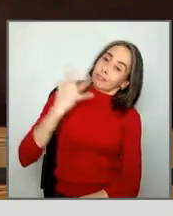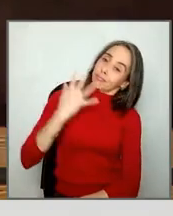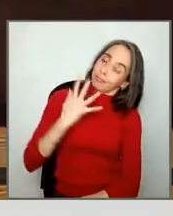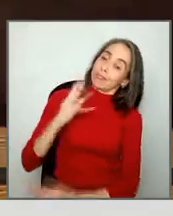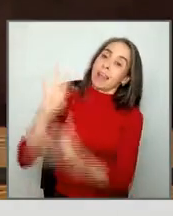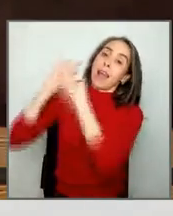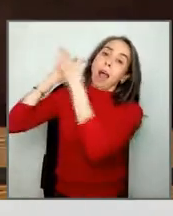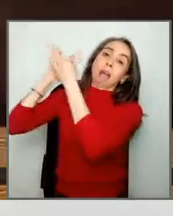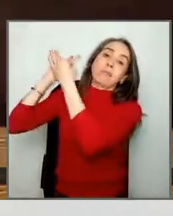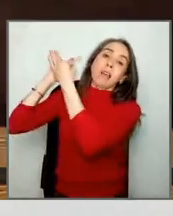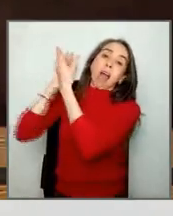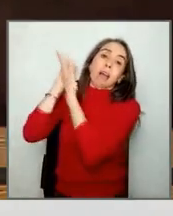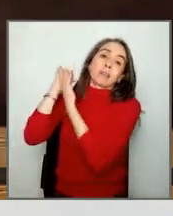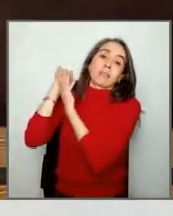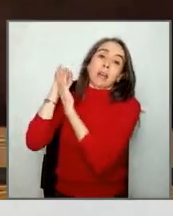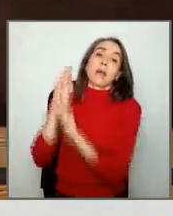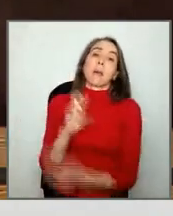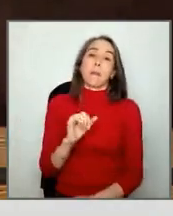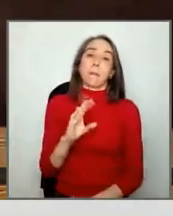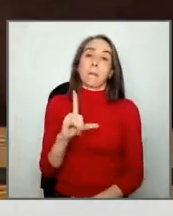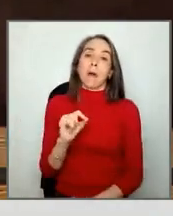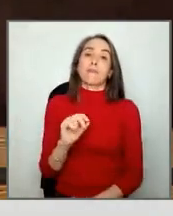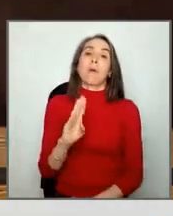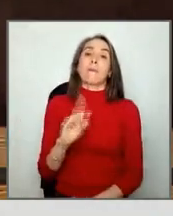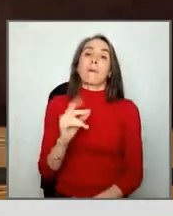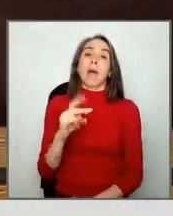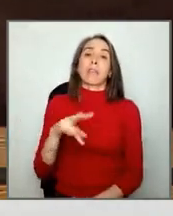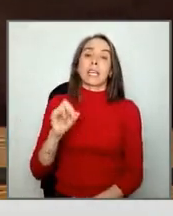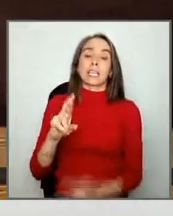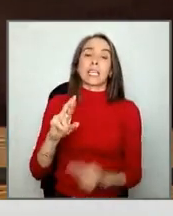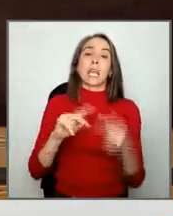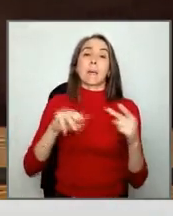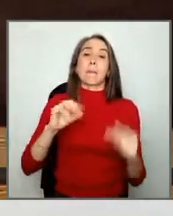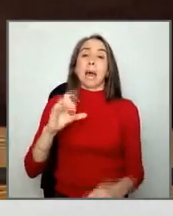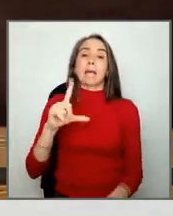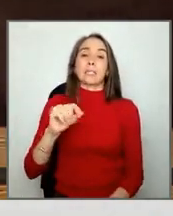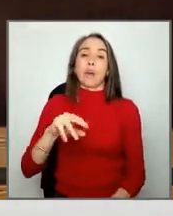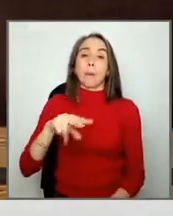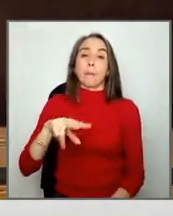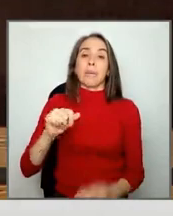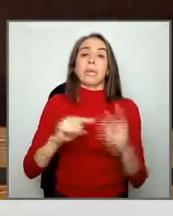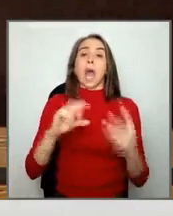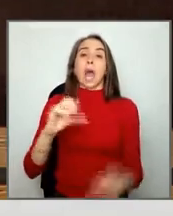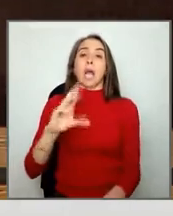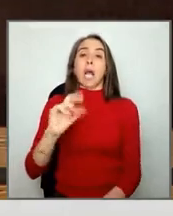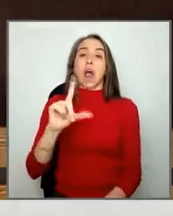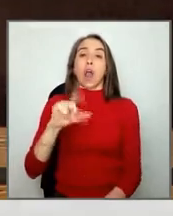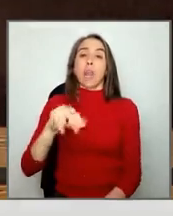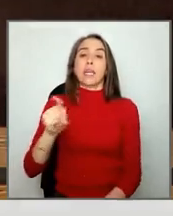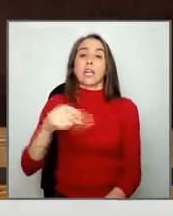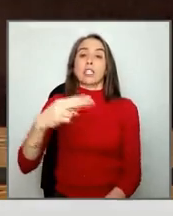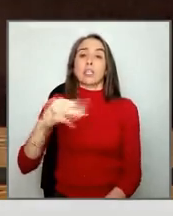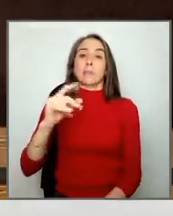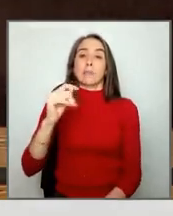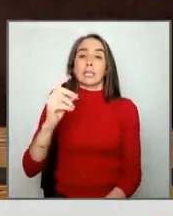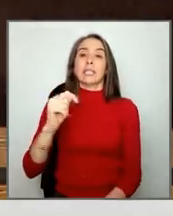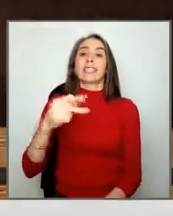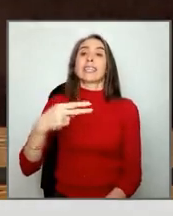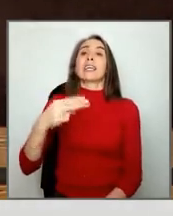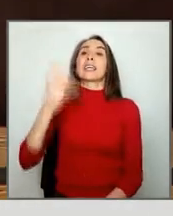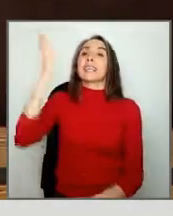a Pablo badenier Marcelo Mena y Carolina Smith especialmente a Marcelo Mena que además está aquí